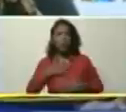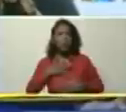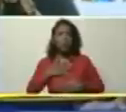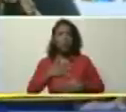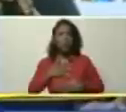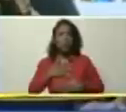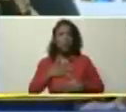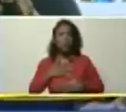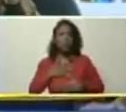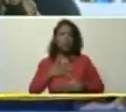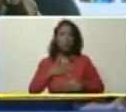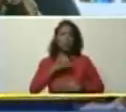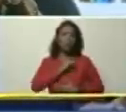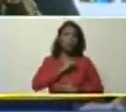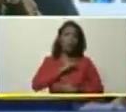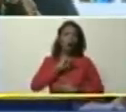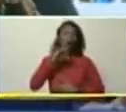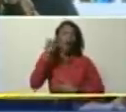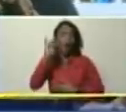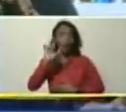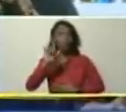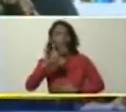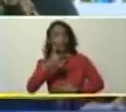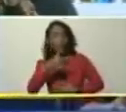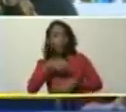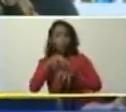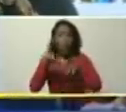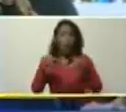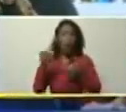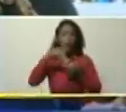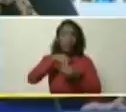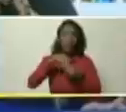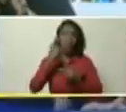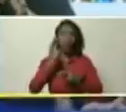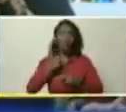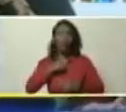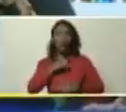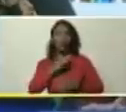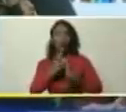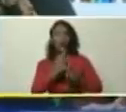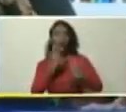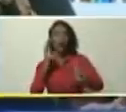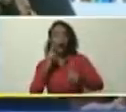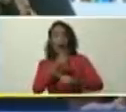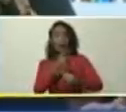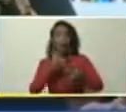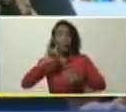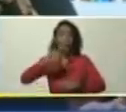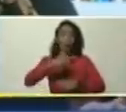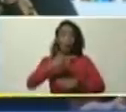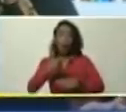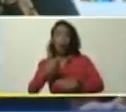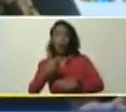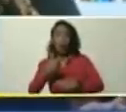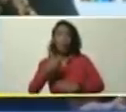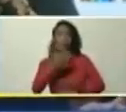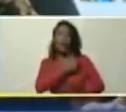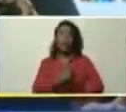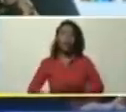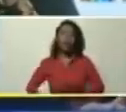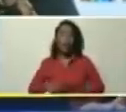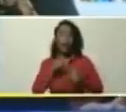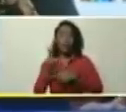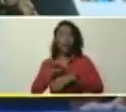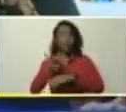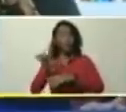nimiedades hay divisiones dentro de nuestras filas. Esas divisiones, compatriota presidente,